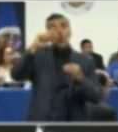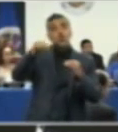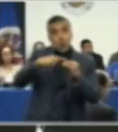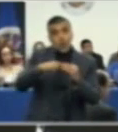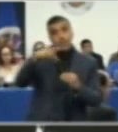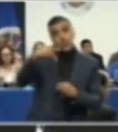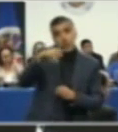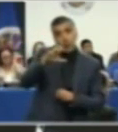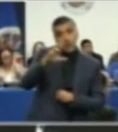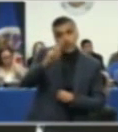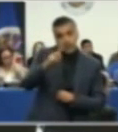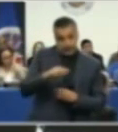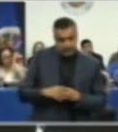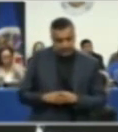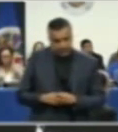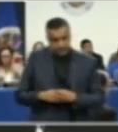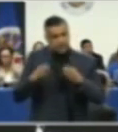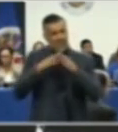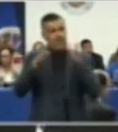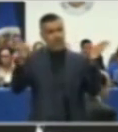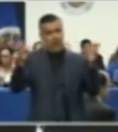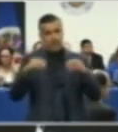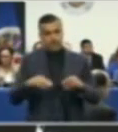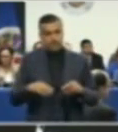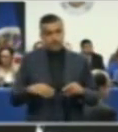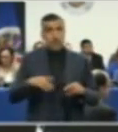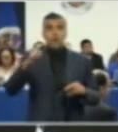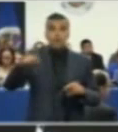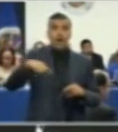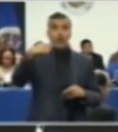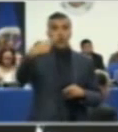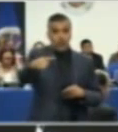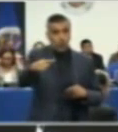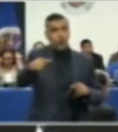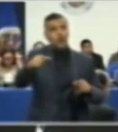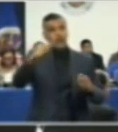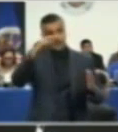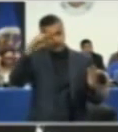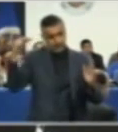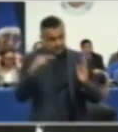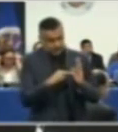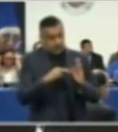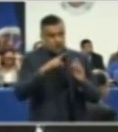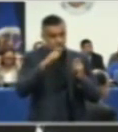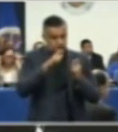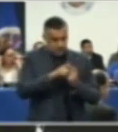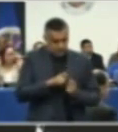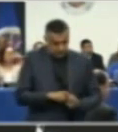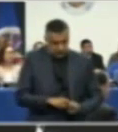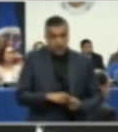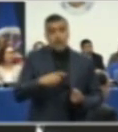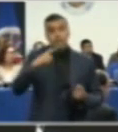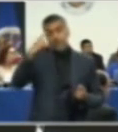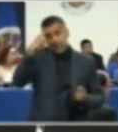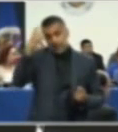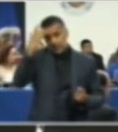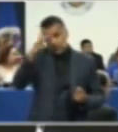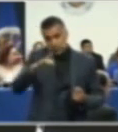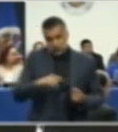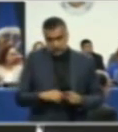con discapacidad en general, para luego incidir en algunos puntos específicos de las personas con discapacidad mental e